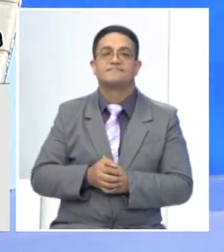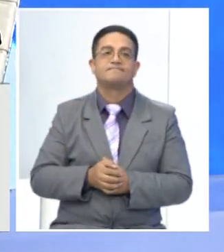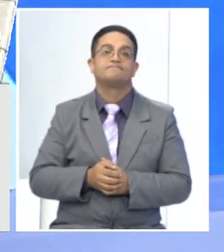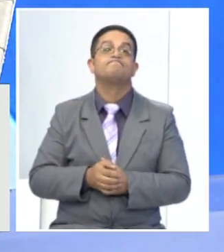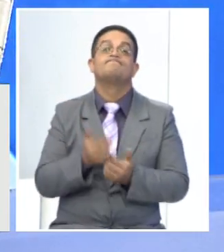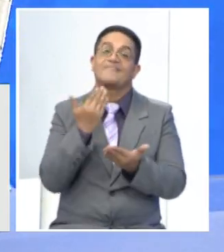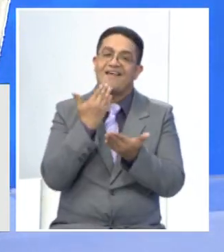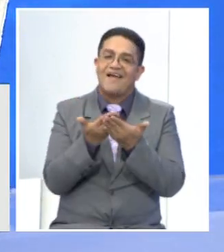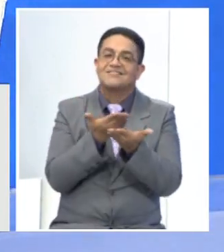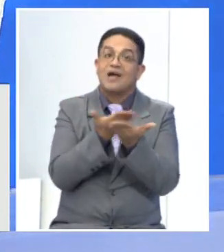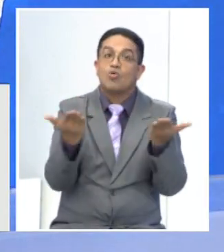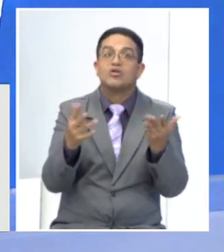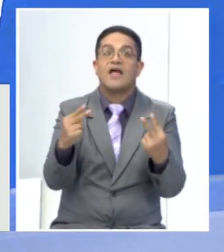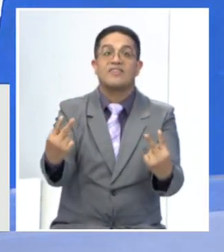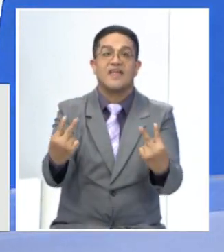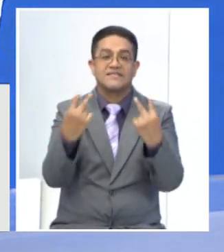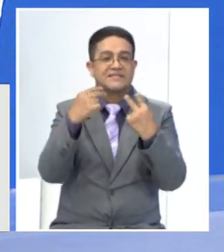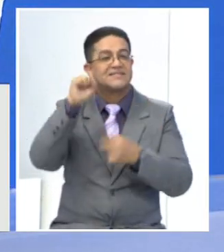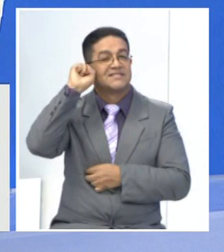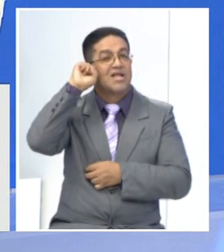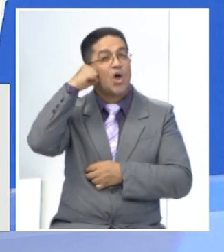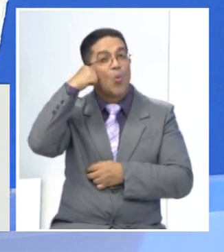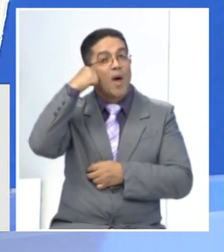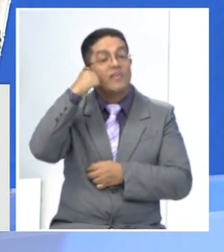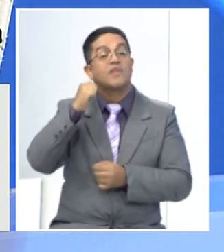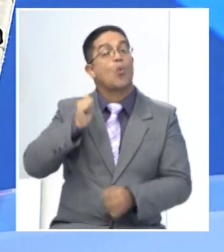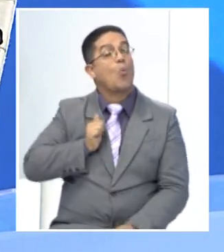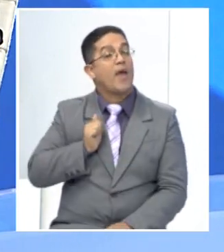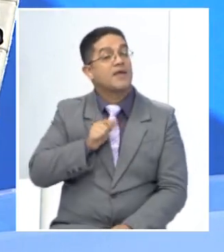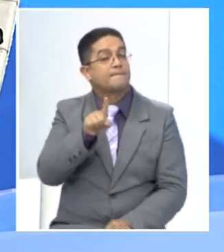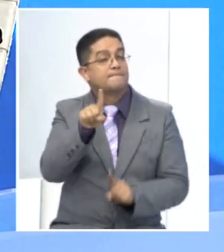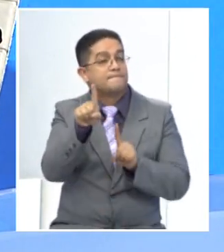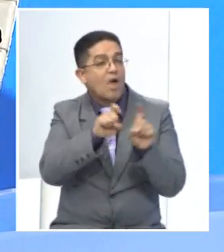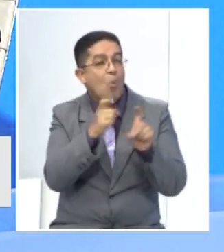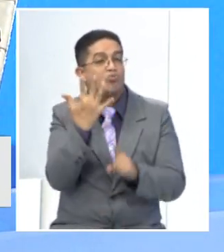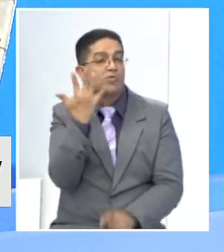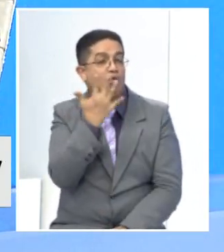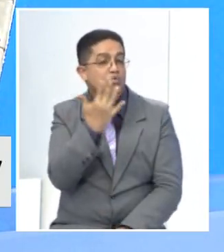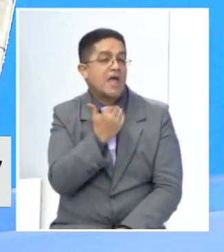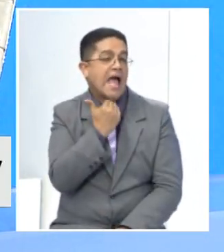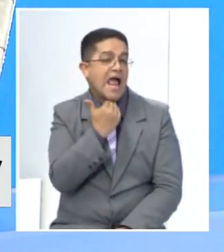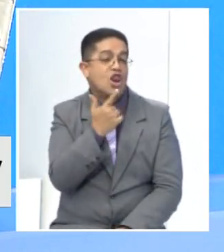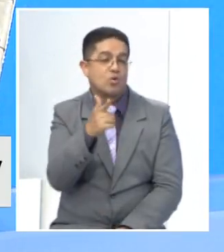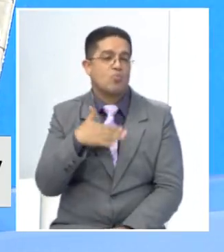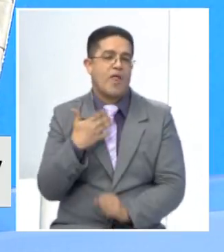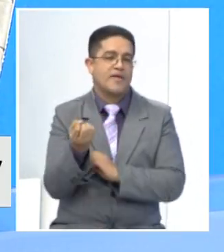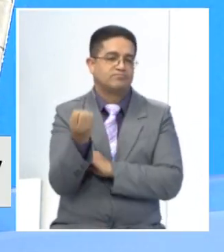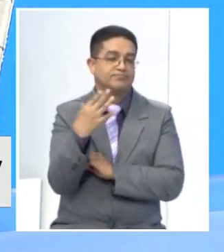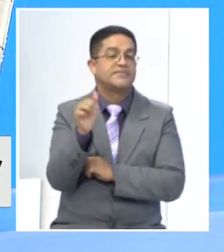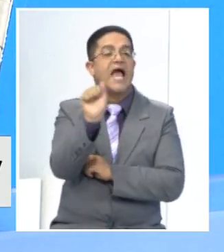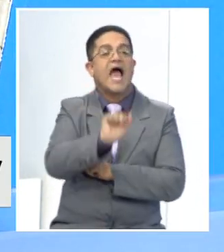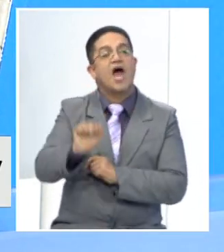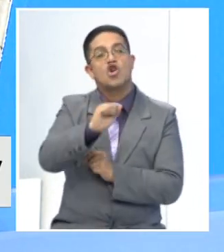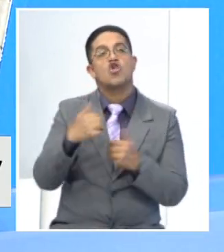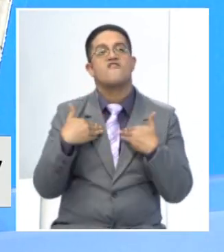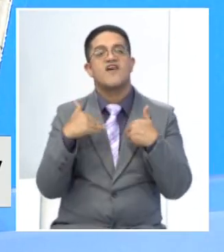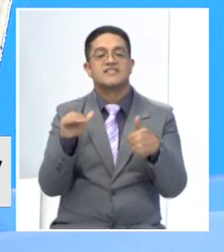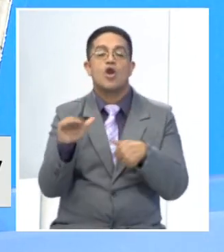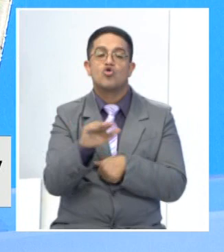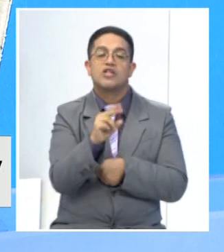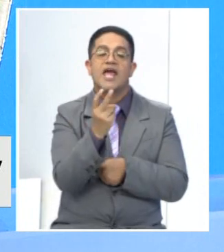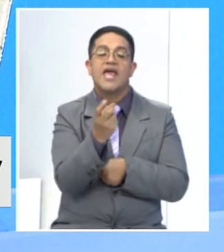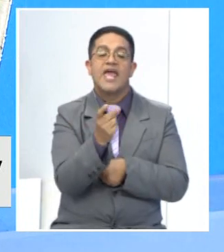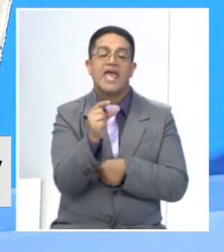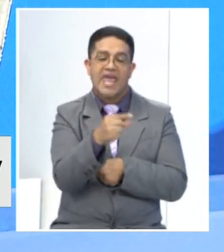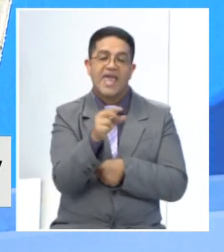ustedes gracias por la sintonía. Recuerden que cualquier tipo de pregunta o comentario pueden seguirlo haciendo a través de @salud_gb. La invitación,